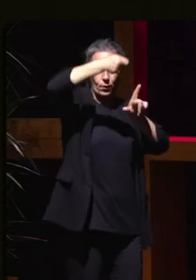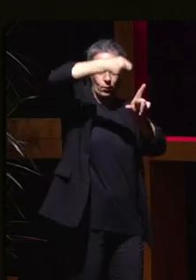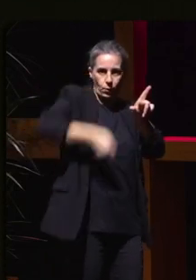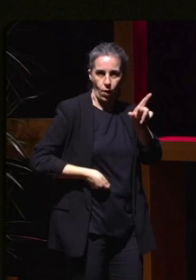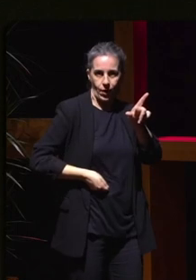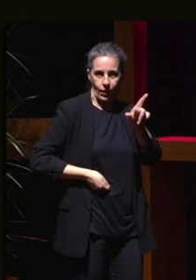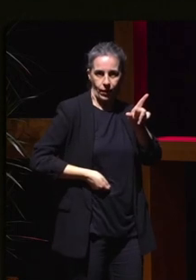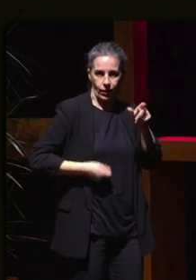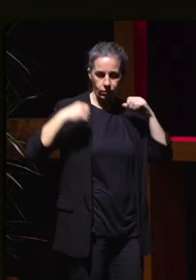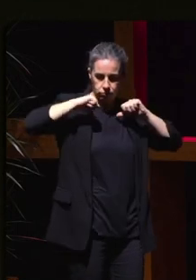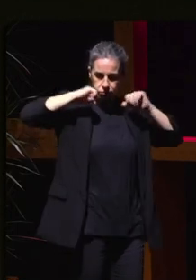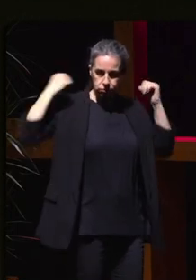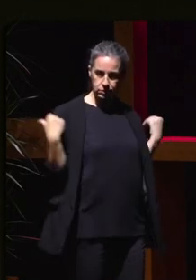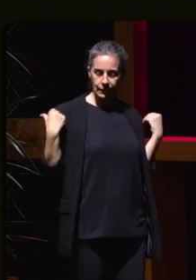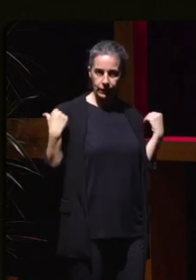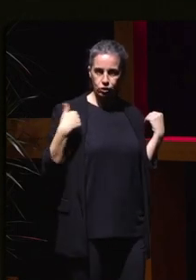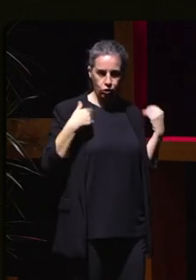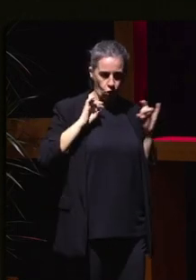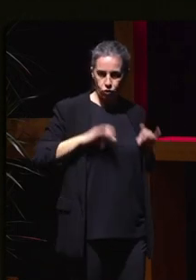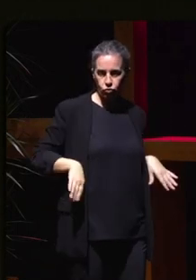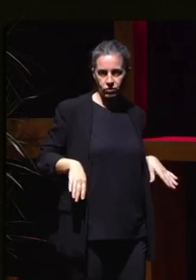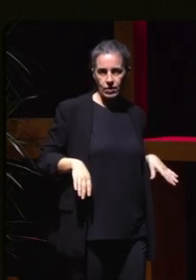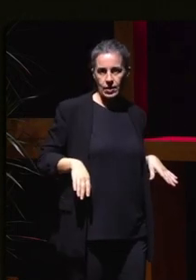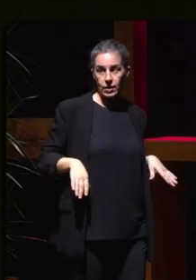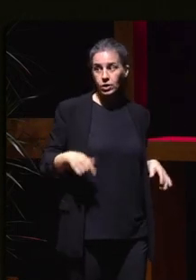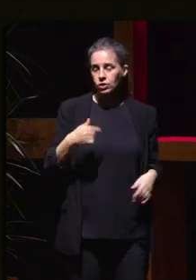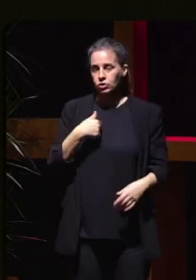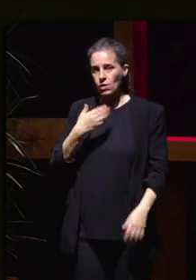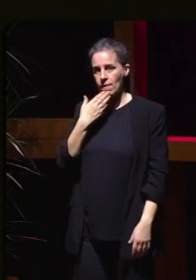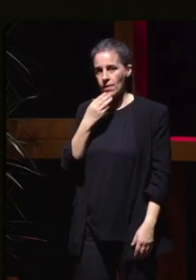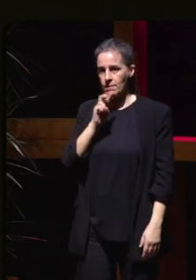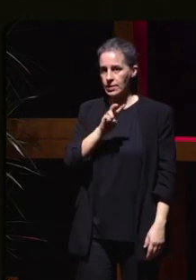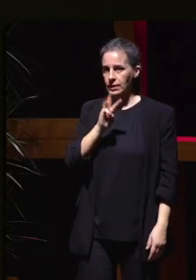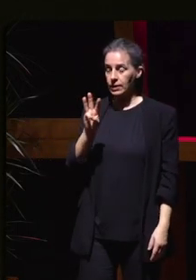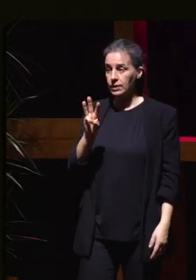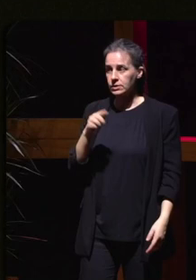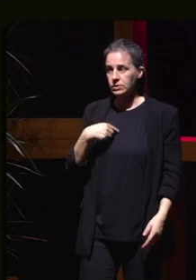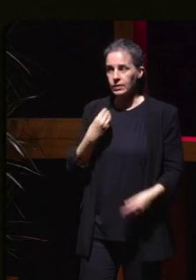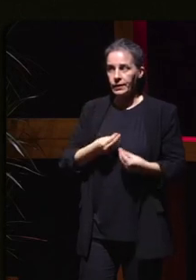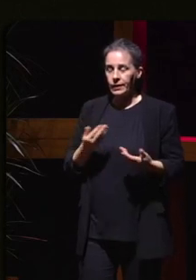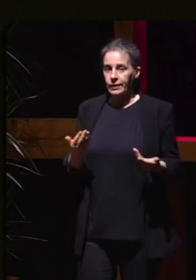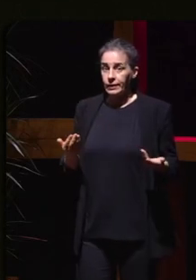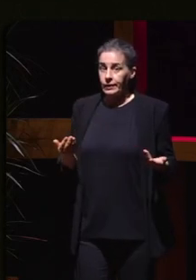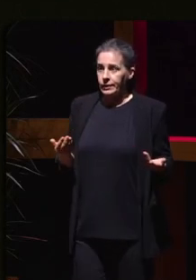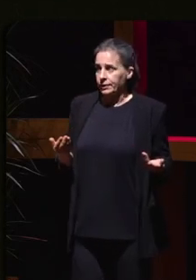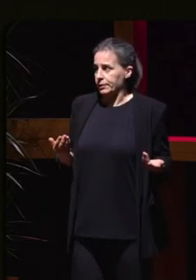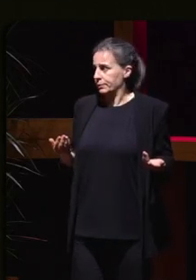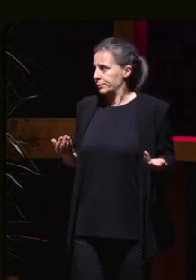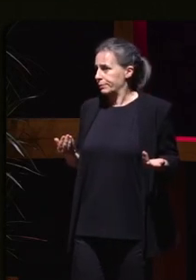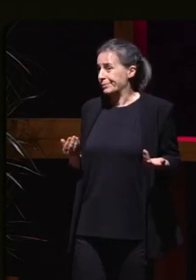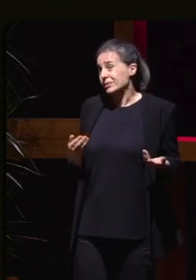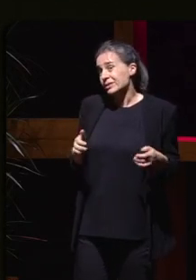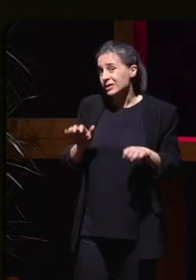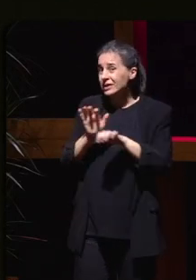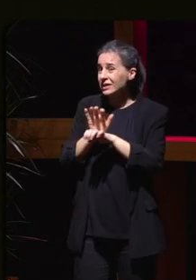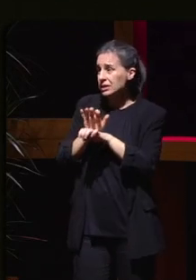23 años y fischen eso que cuiden claro toda redacción o señor